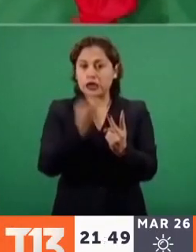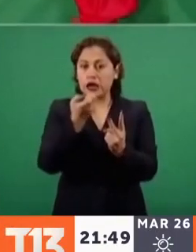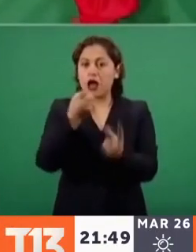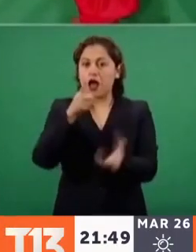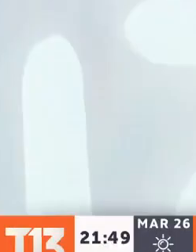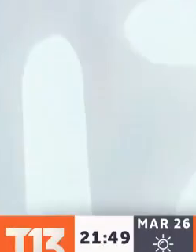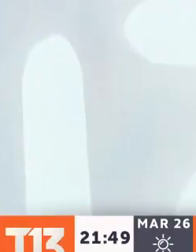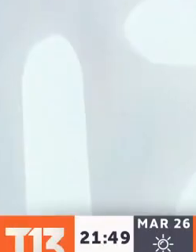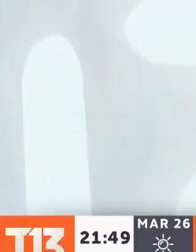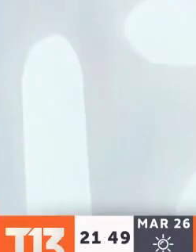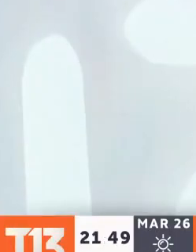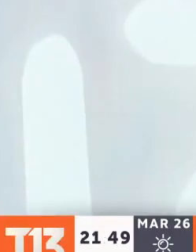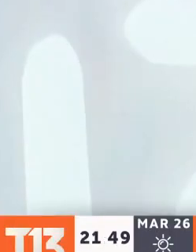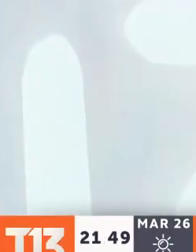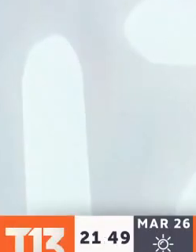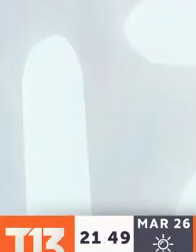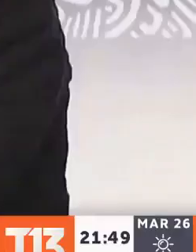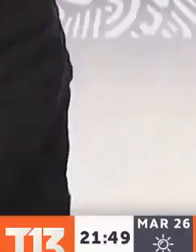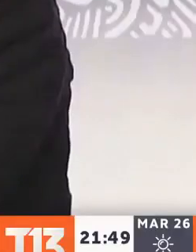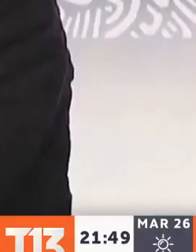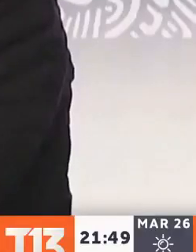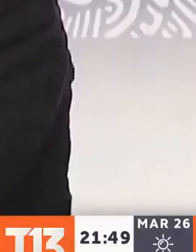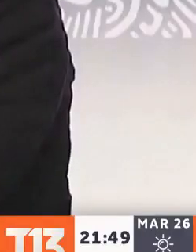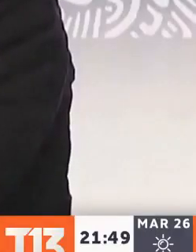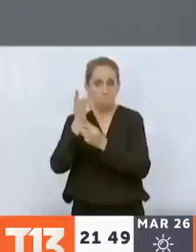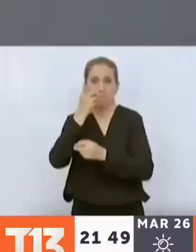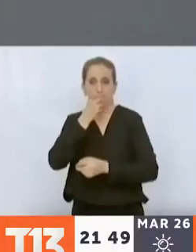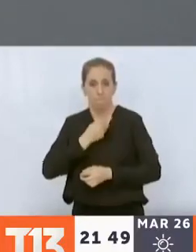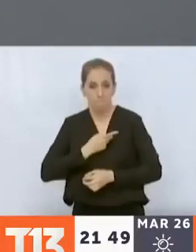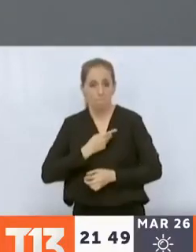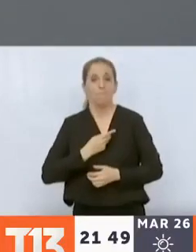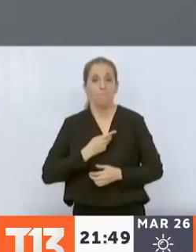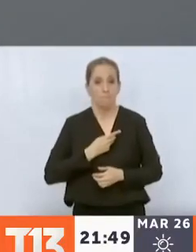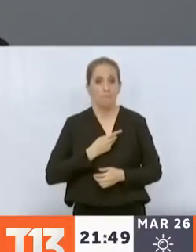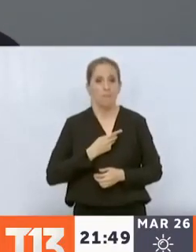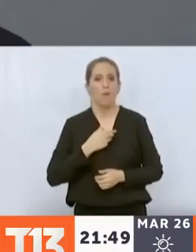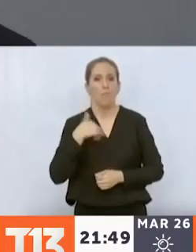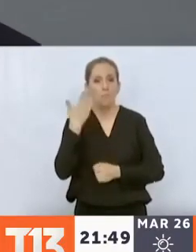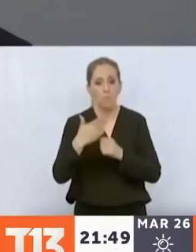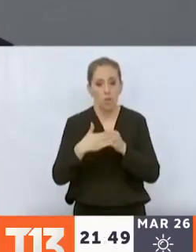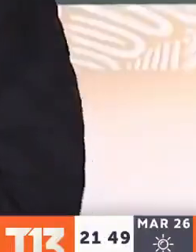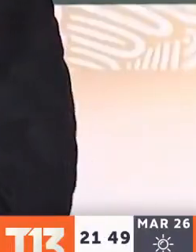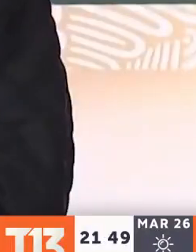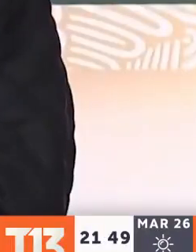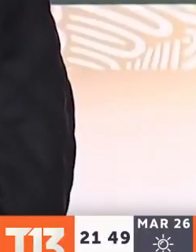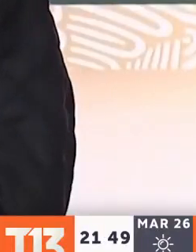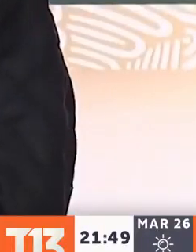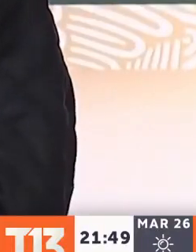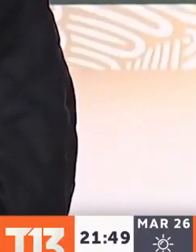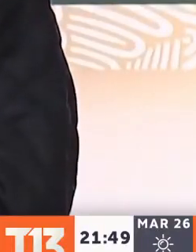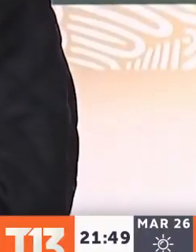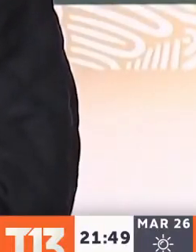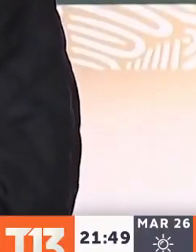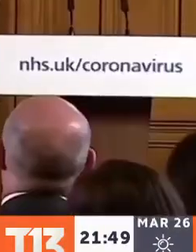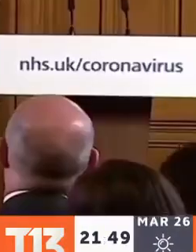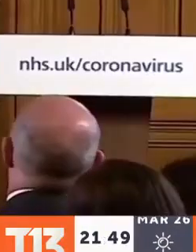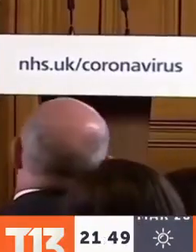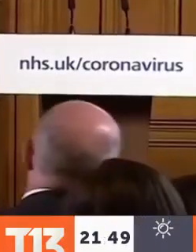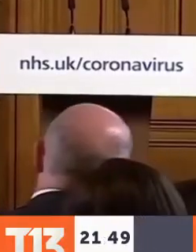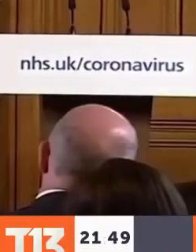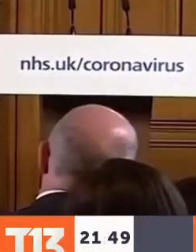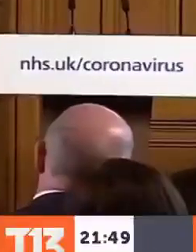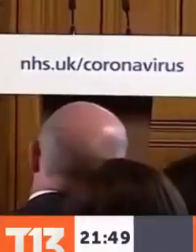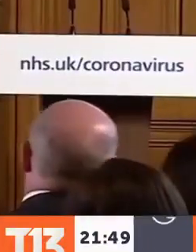protección facial. Me da muchísimo gusto estar aquí, San Luis. López Obrador se suma a otros líderes escépticos con la pandemia que